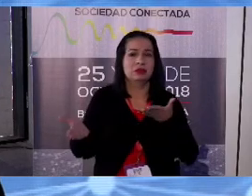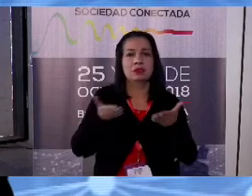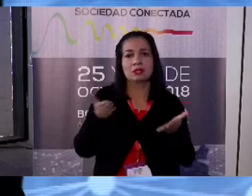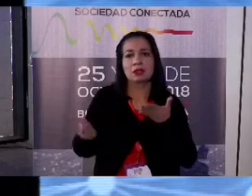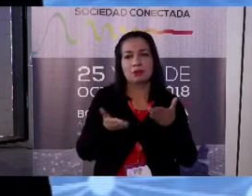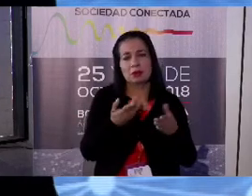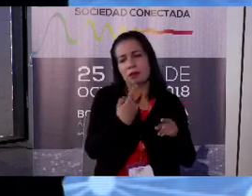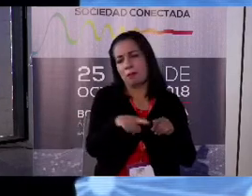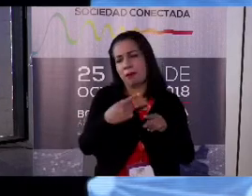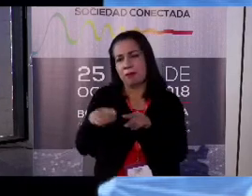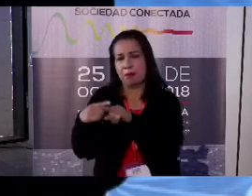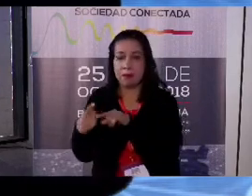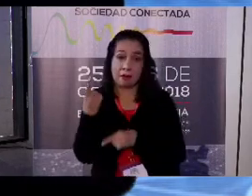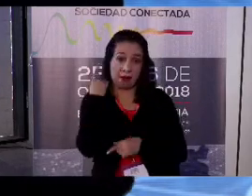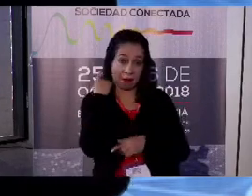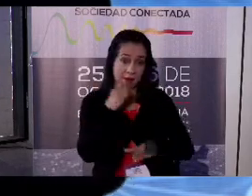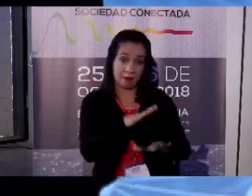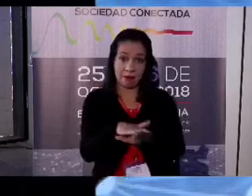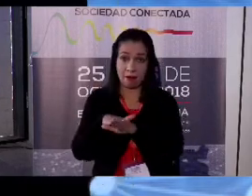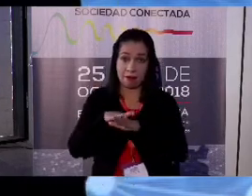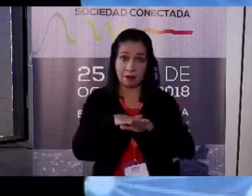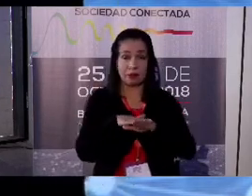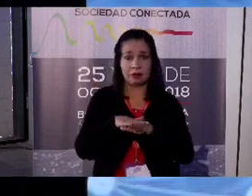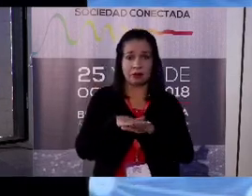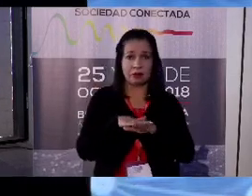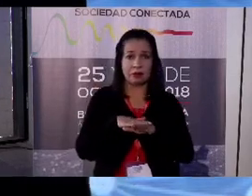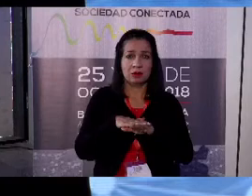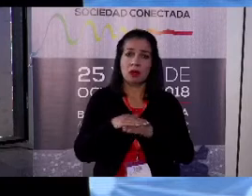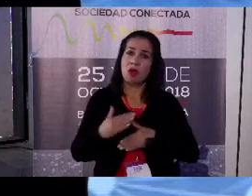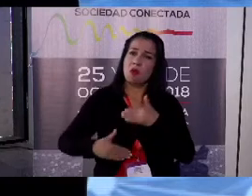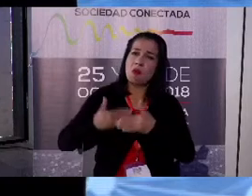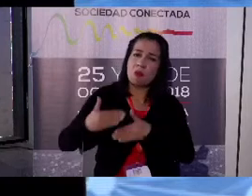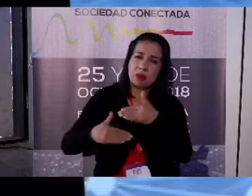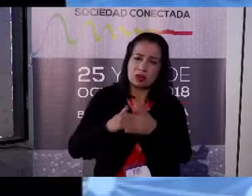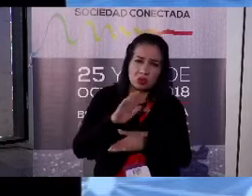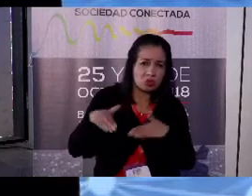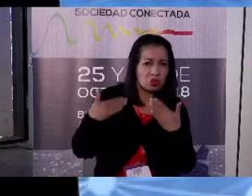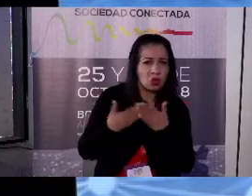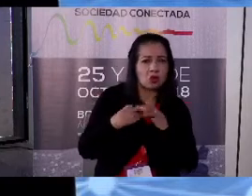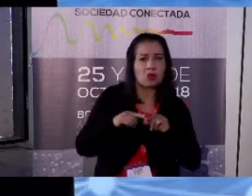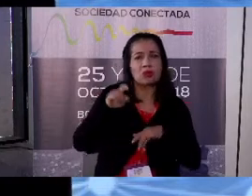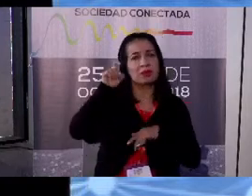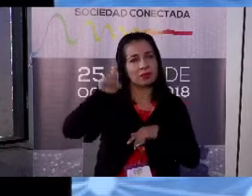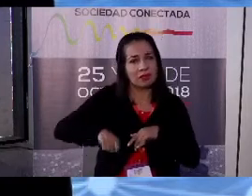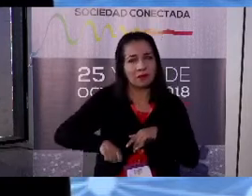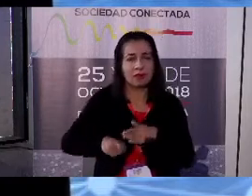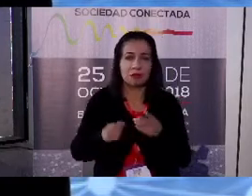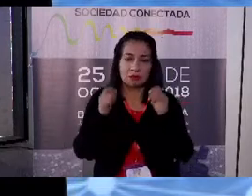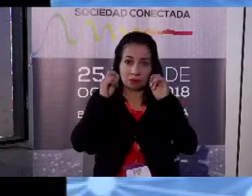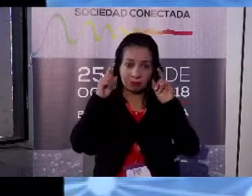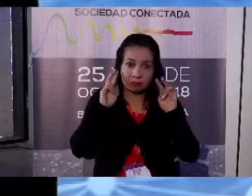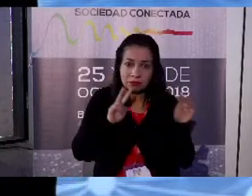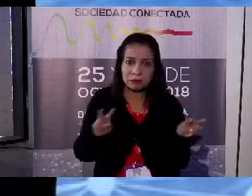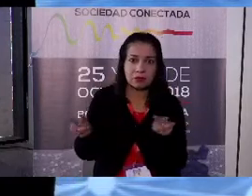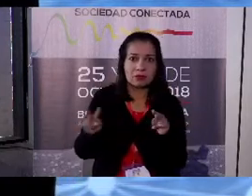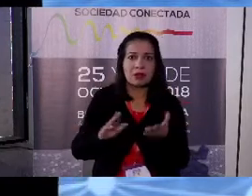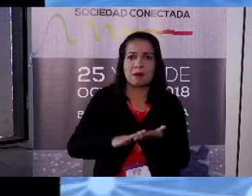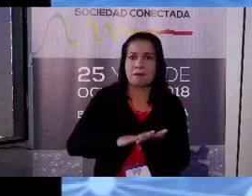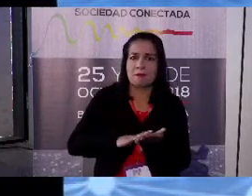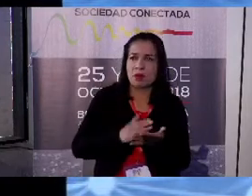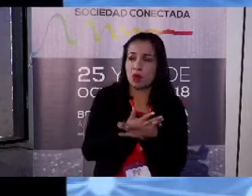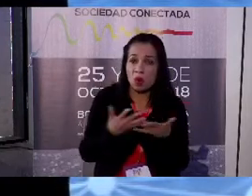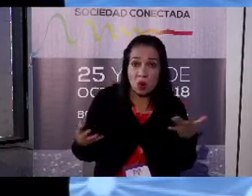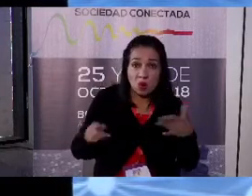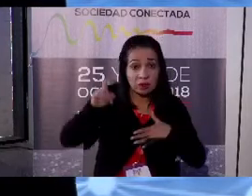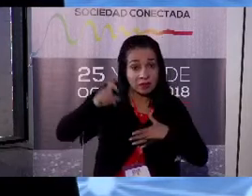y como ayer se decía todos estos procesos que requieren estar alerta ir modificando aquellas